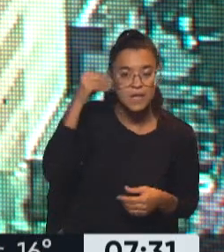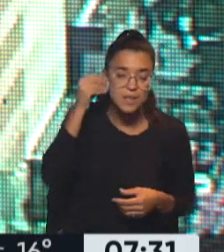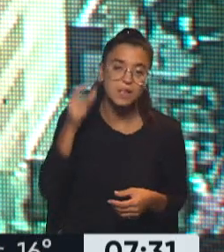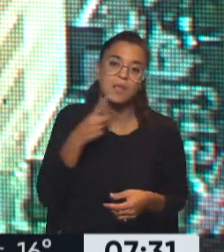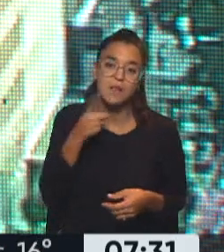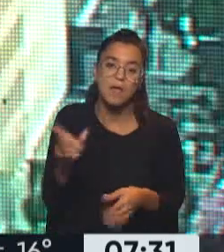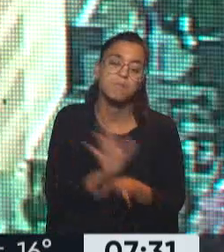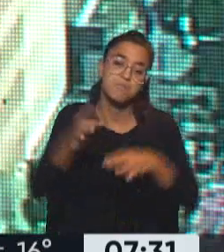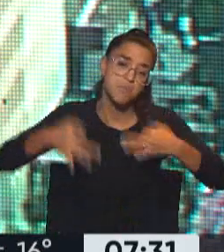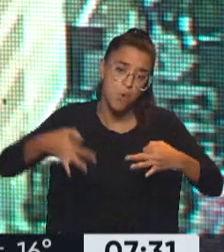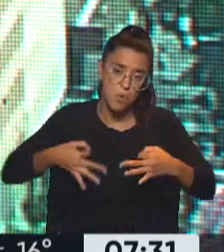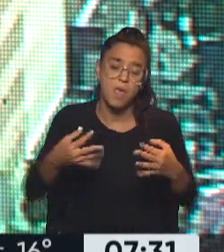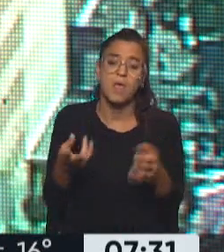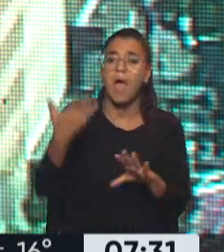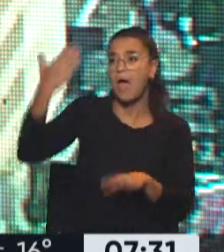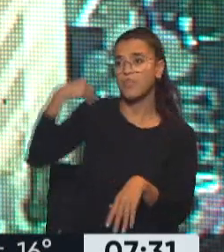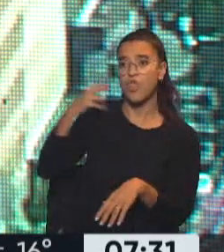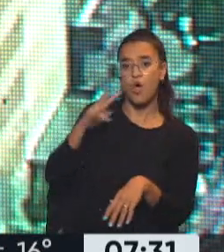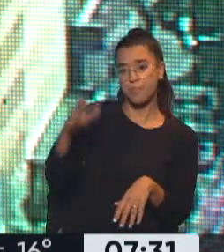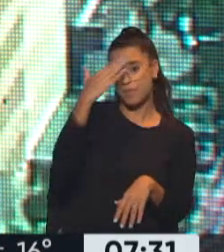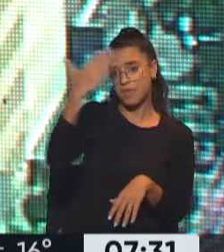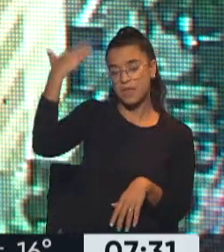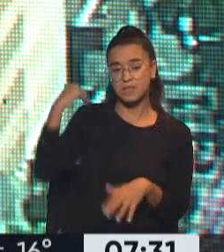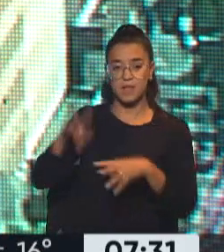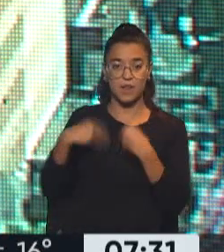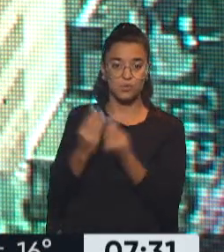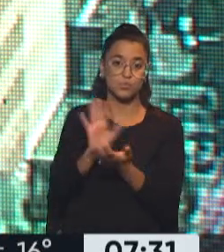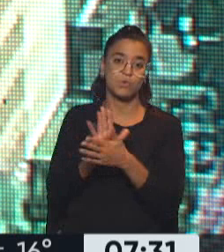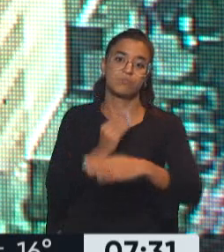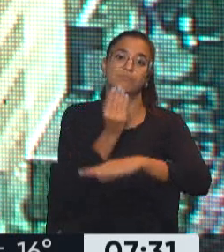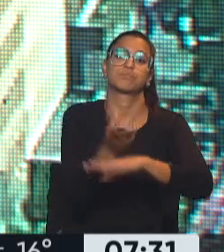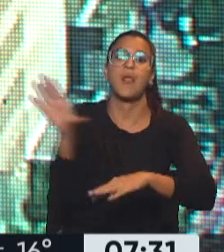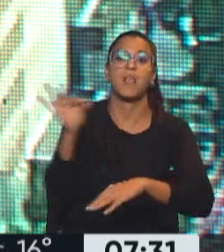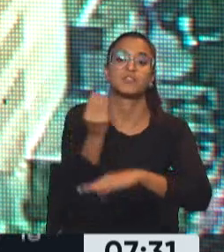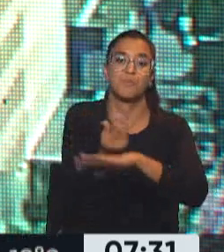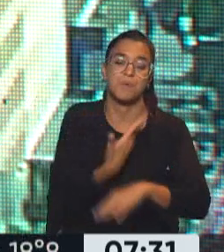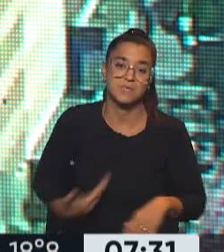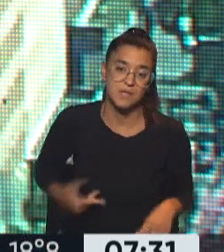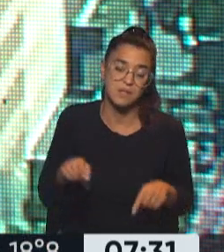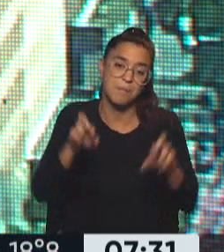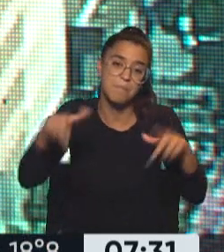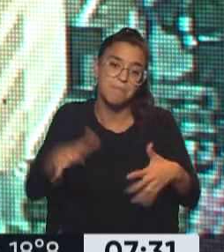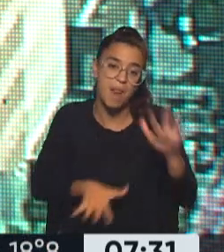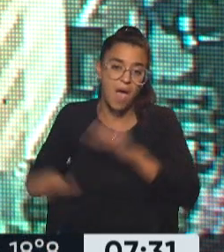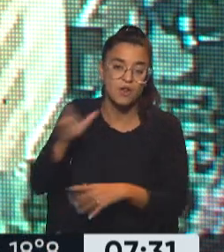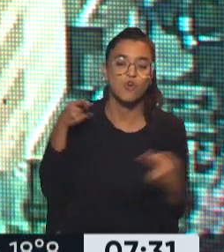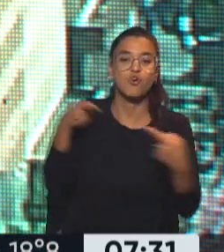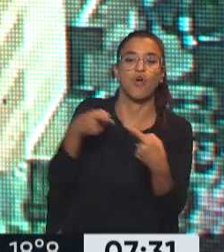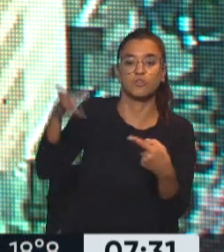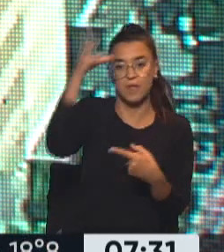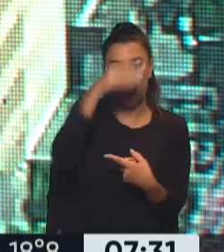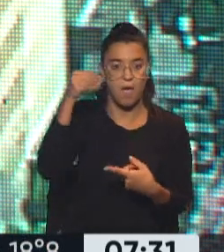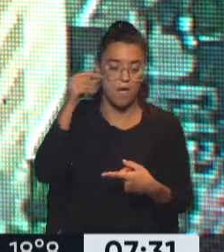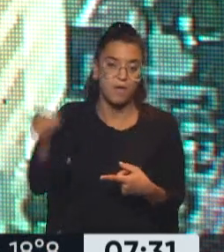Kirchner, le rindió y mucho en 2015, de hecho resultó finalmente siendo electo presidente y esta estrategia de confrontar con Cristina Fernández de